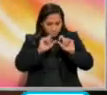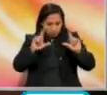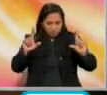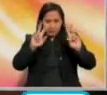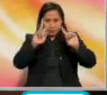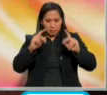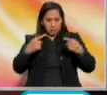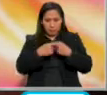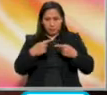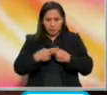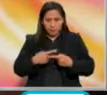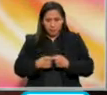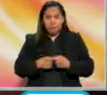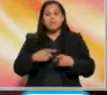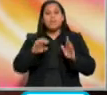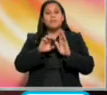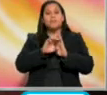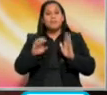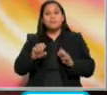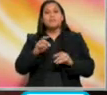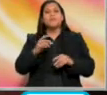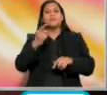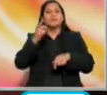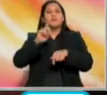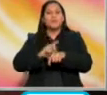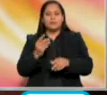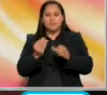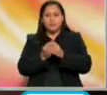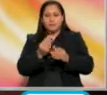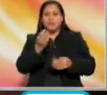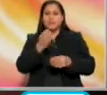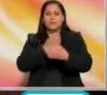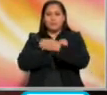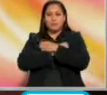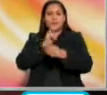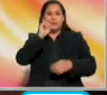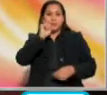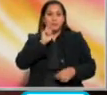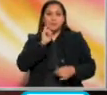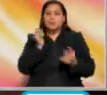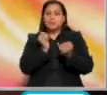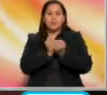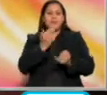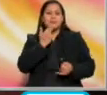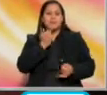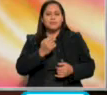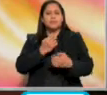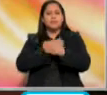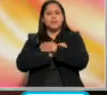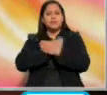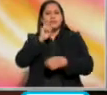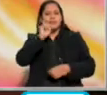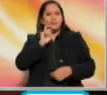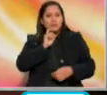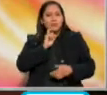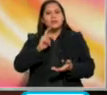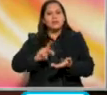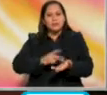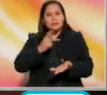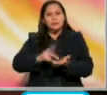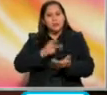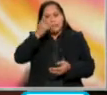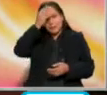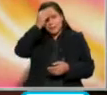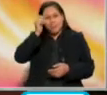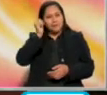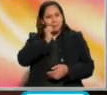tengo una educación, si me van a dar un día una clase de educación sexual, tampoco funciona. La educación sexual tiene que ser continua y tiene que ser un